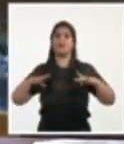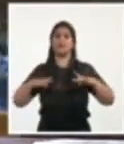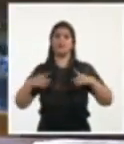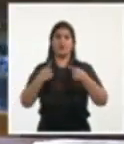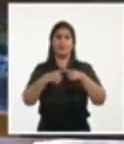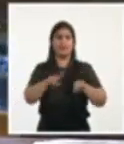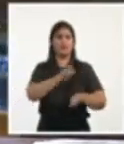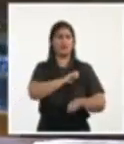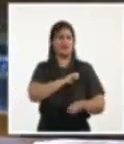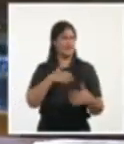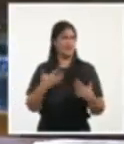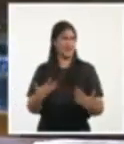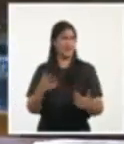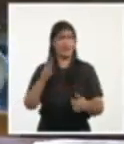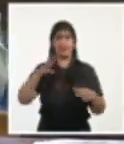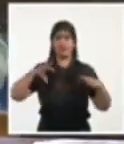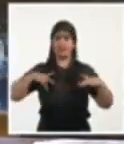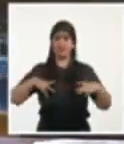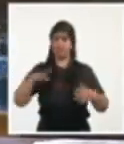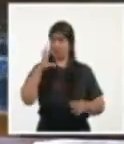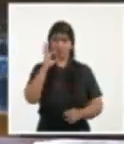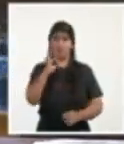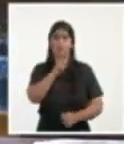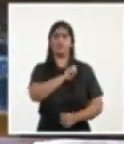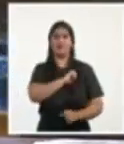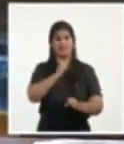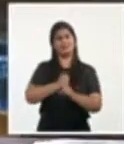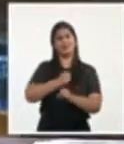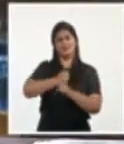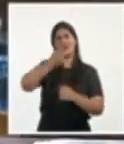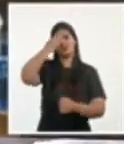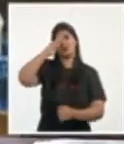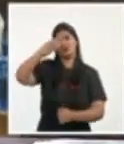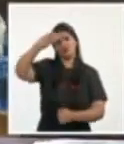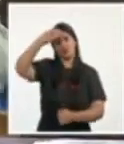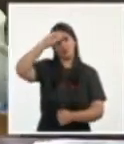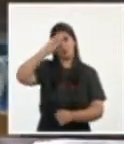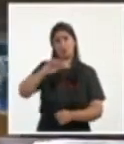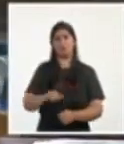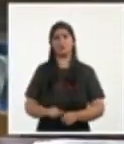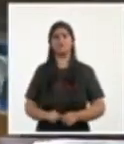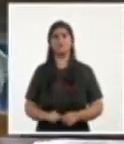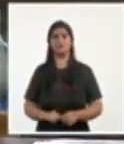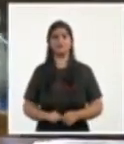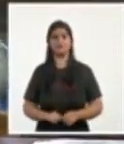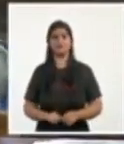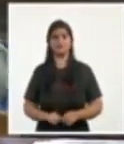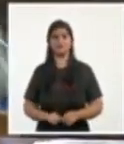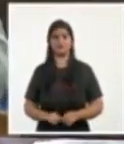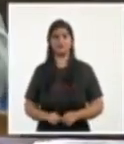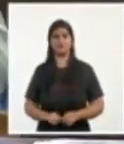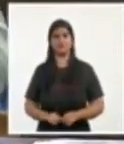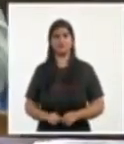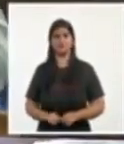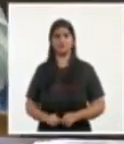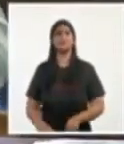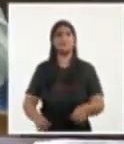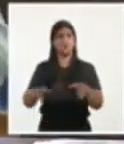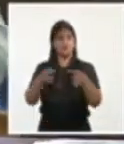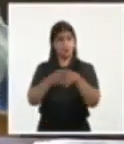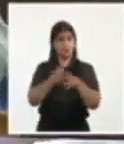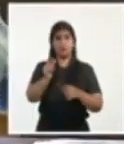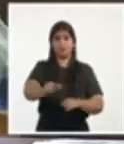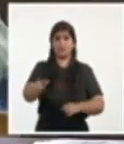estos 2 hospitales con toda la experiencia adquirida en la esfera internacional en su manejo, y estará